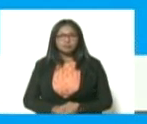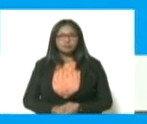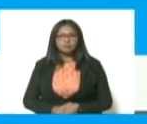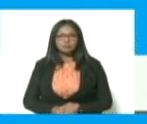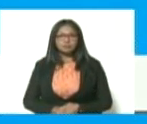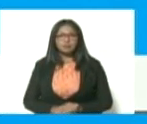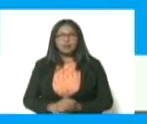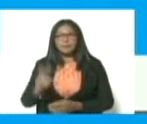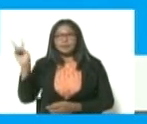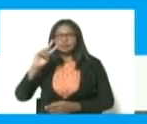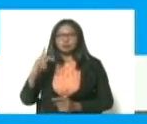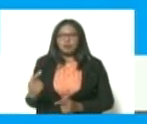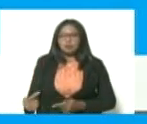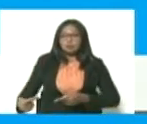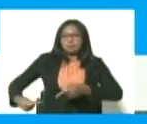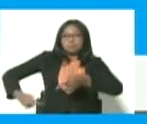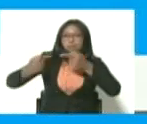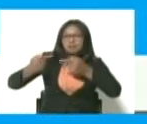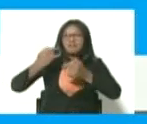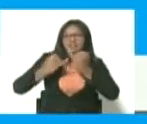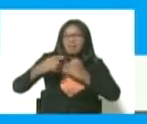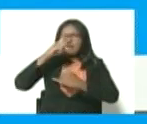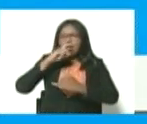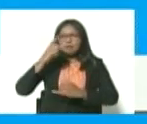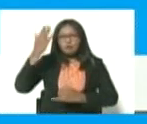Venezuela enfrentó a finales del año pasado,